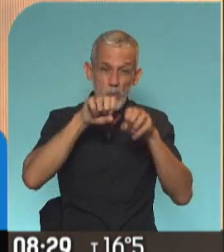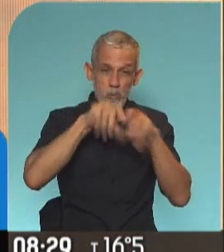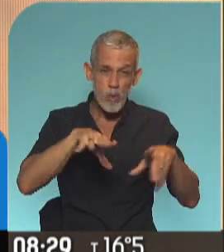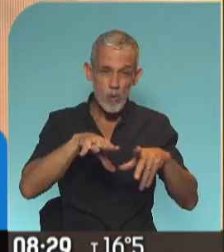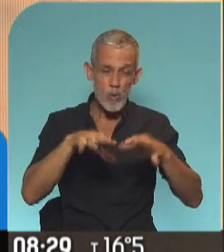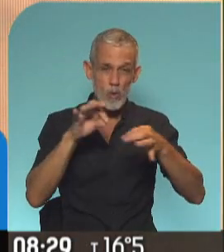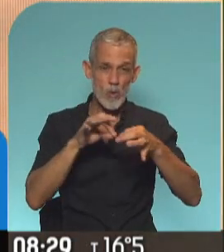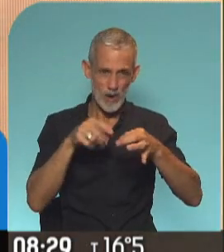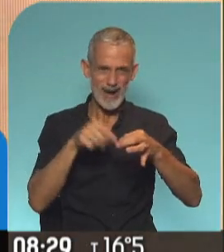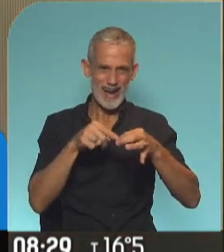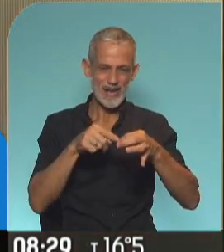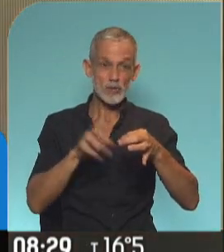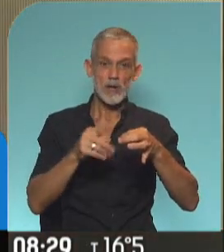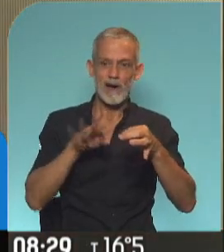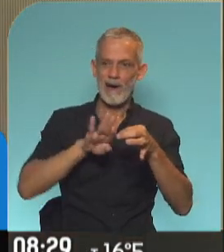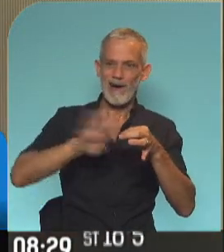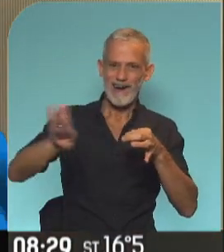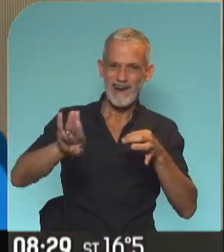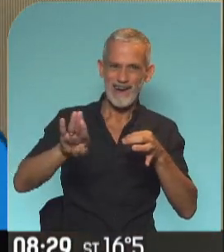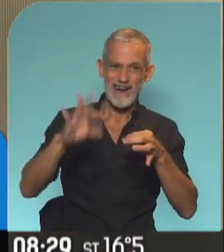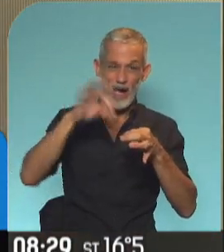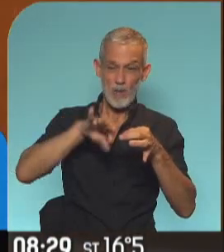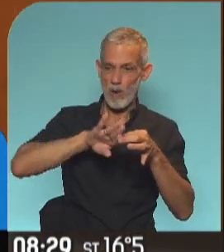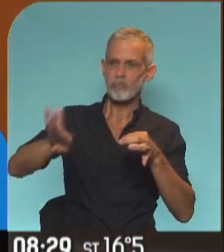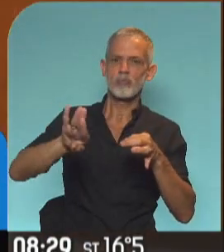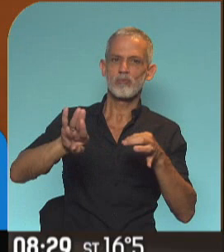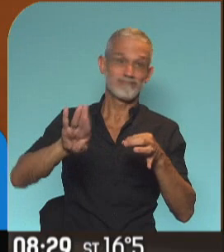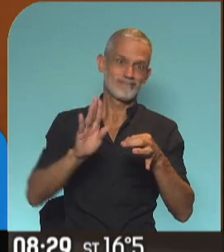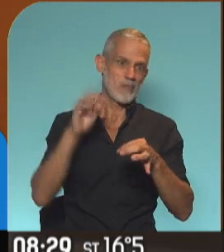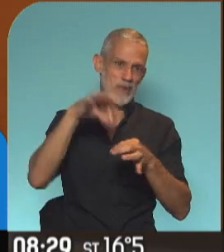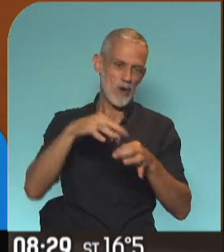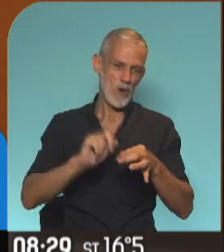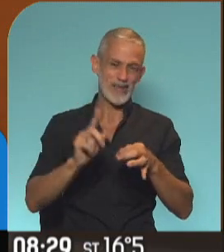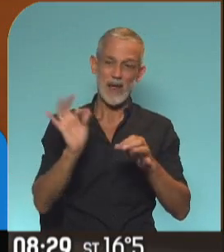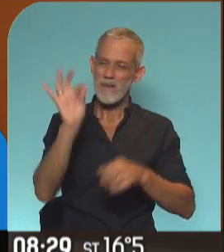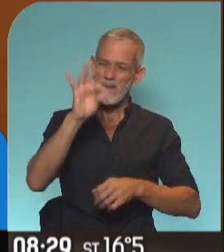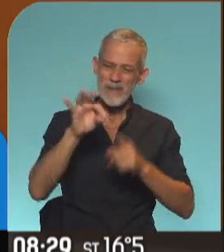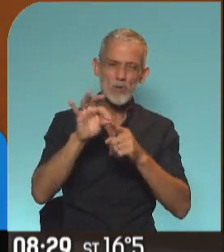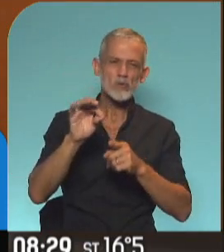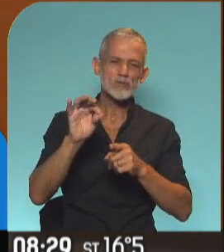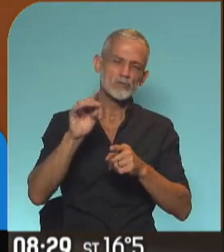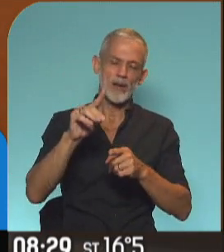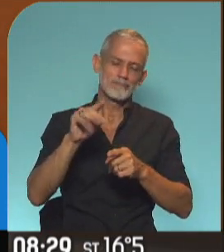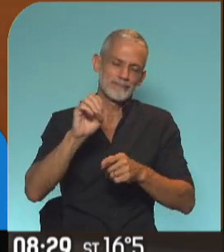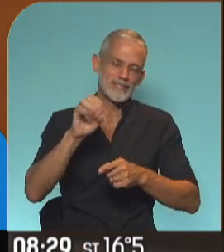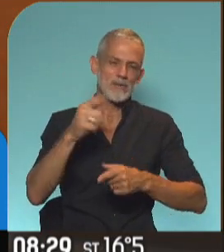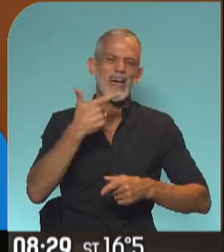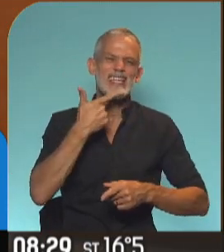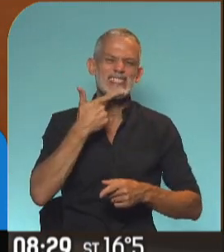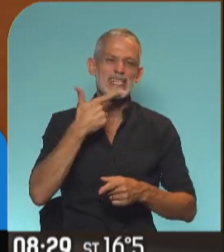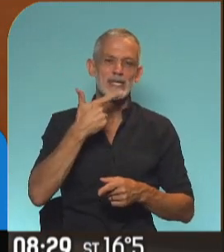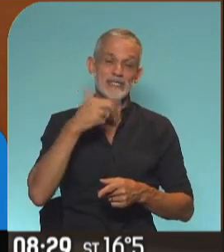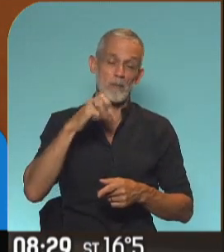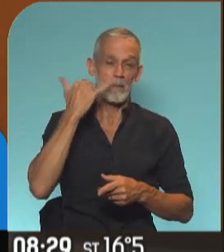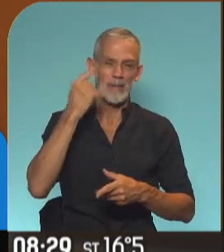ingreso en esa proteína es como que rebota el sí exacto el virus tiene una proteína que se llama ese o spike ya todos no estamos